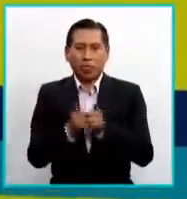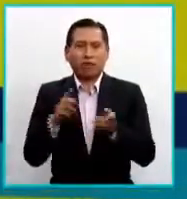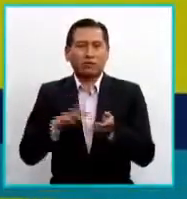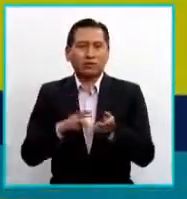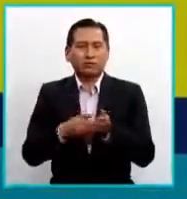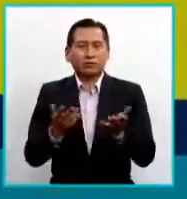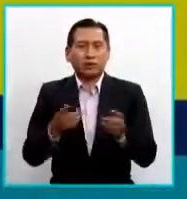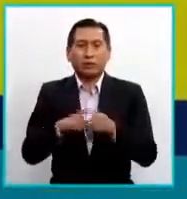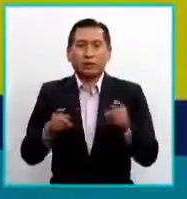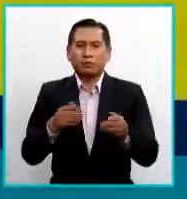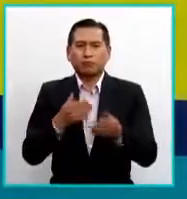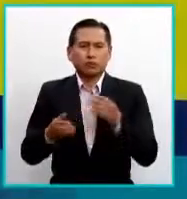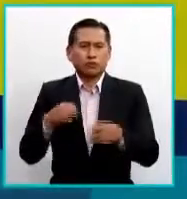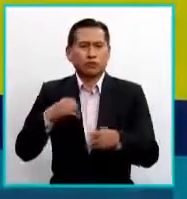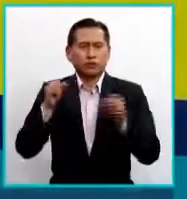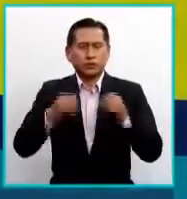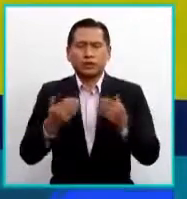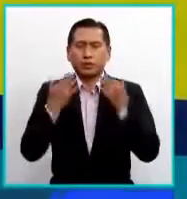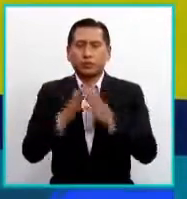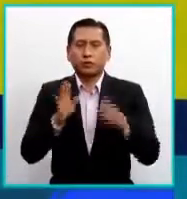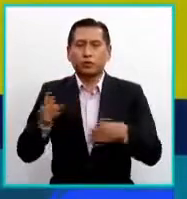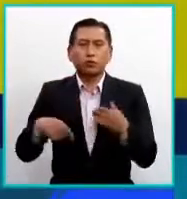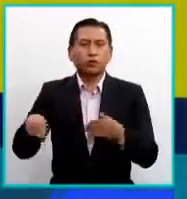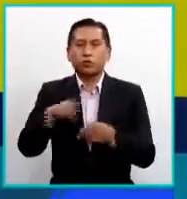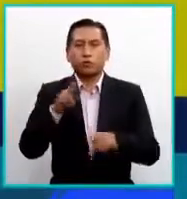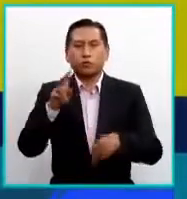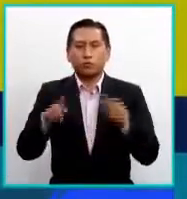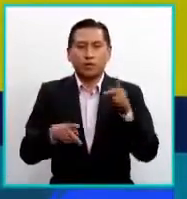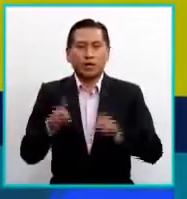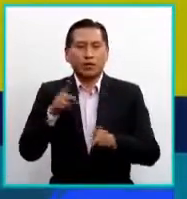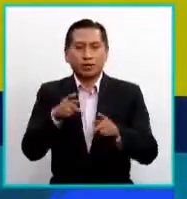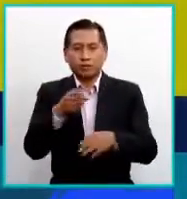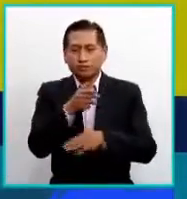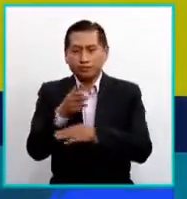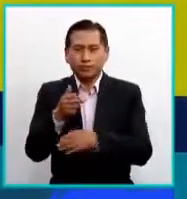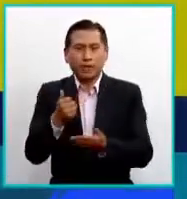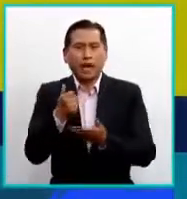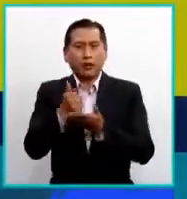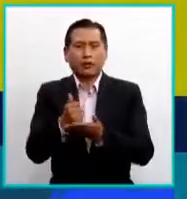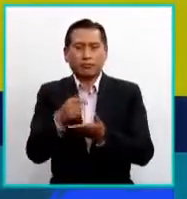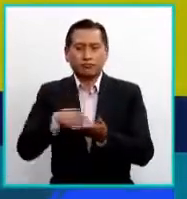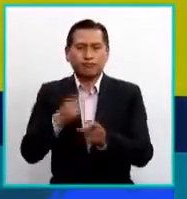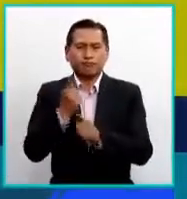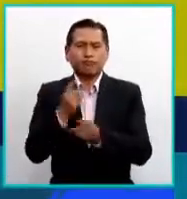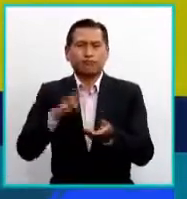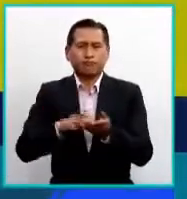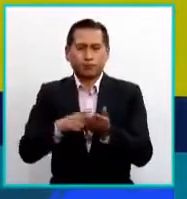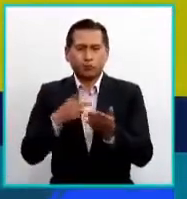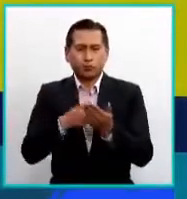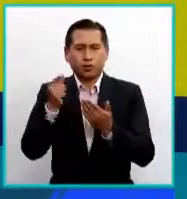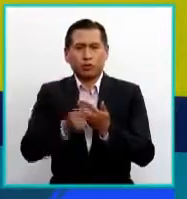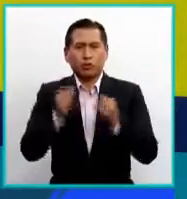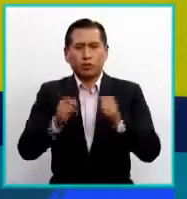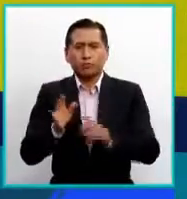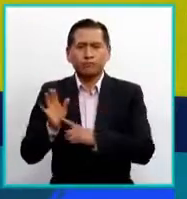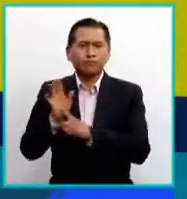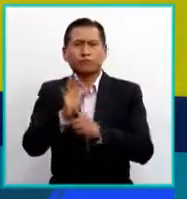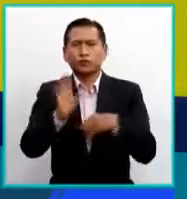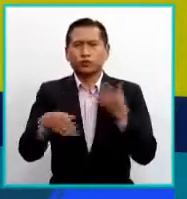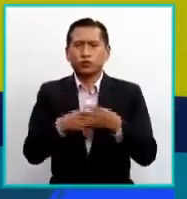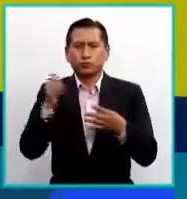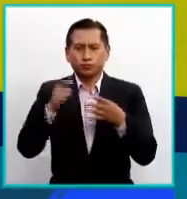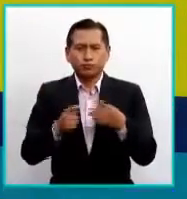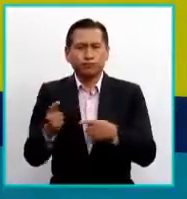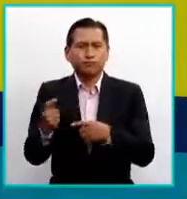poquito, sin embargo no puedo dejar de agradecer a todas aquellas personas que están tras cámara y que hacen posible que nuestro programa salga en vivo con todas las